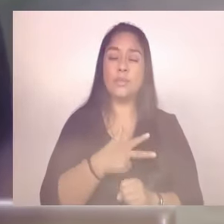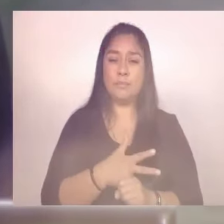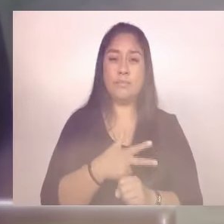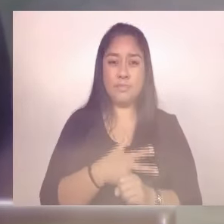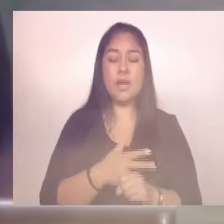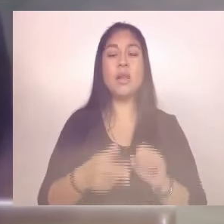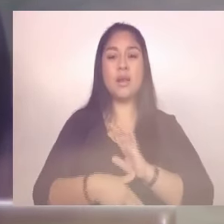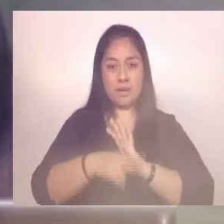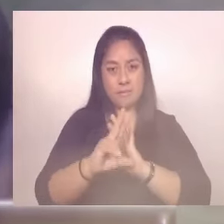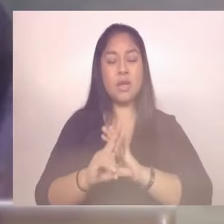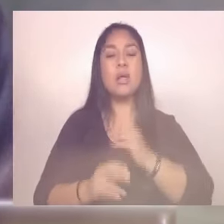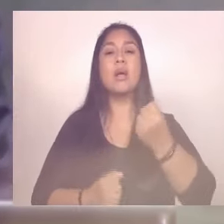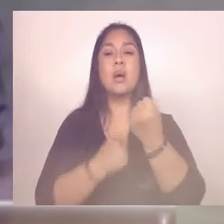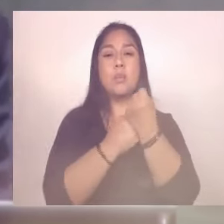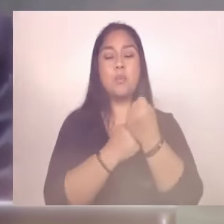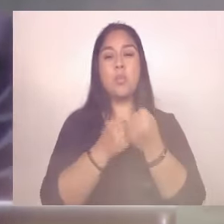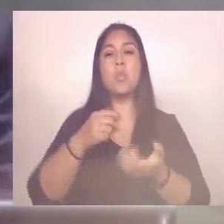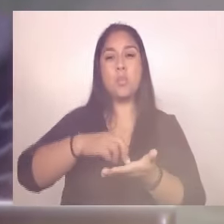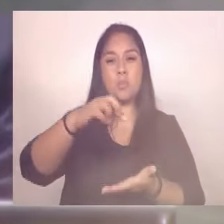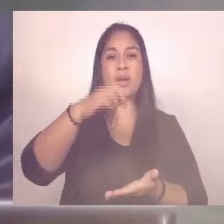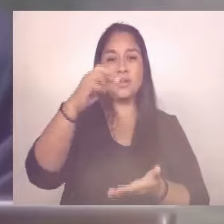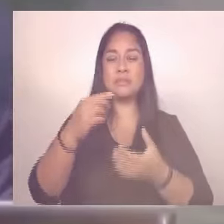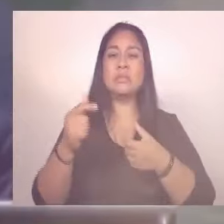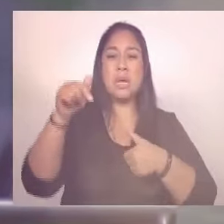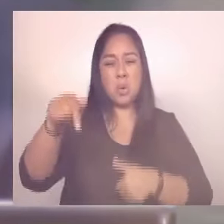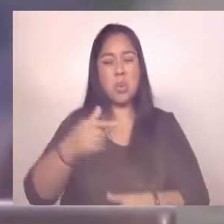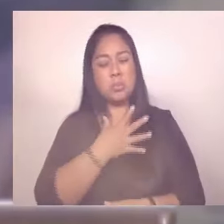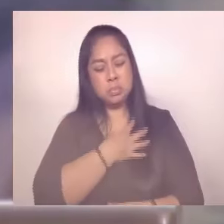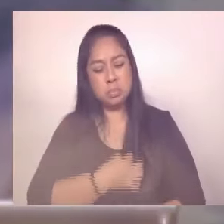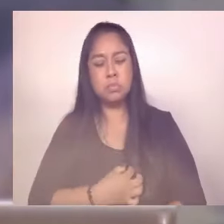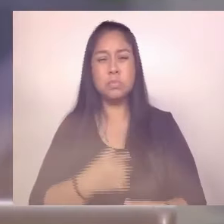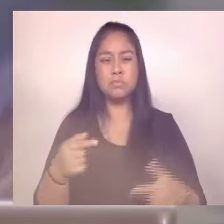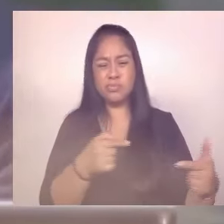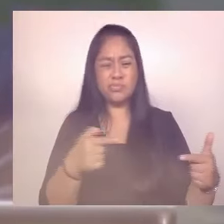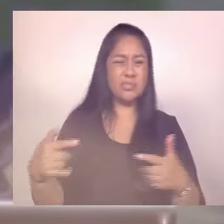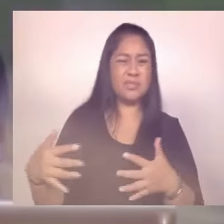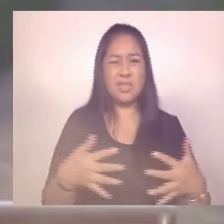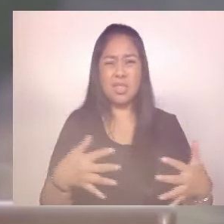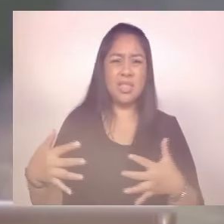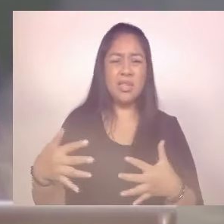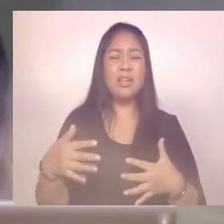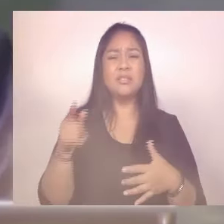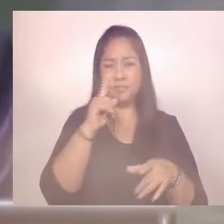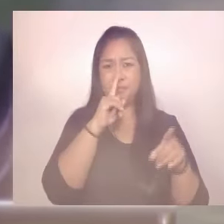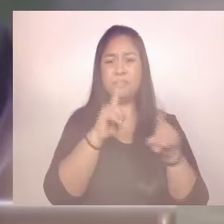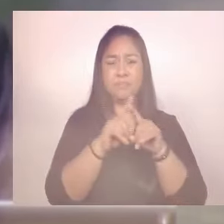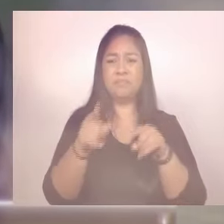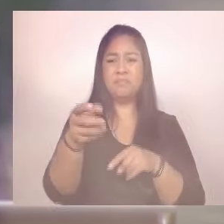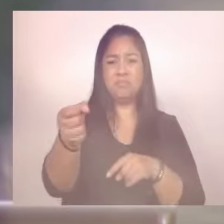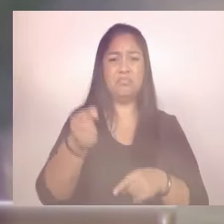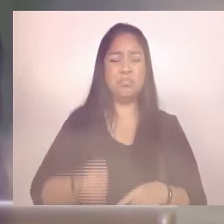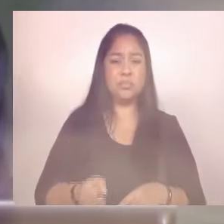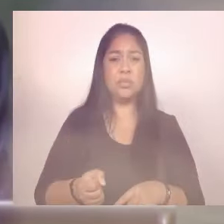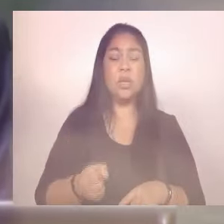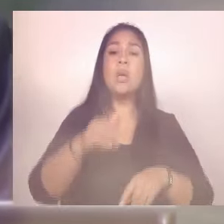Guatemala reitera su solidaridad con las naciones que están sufriendo conflictos armados y guerras